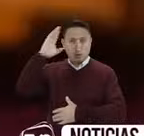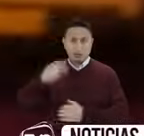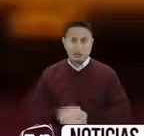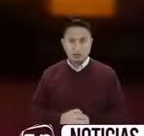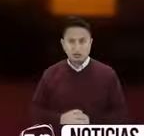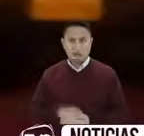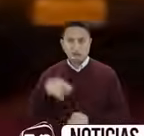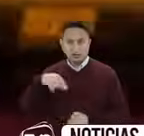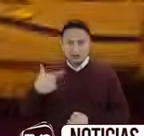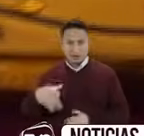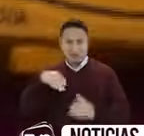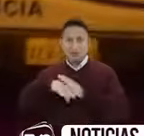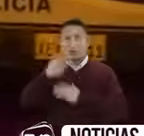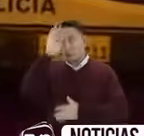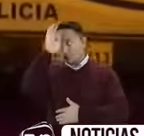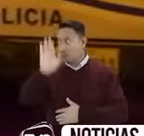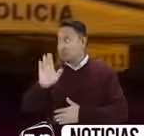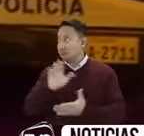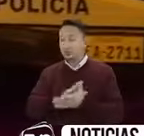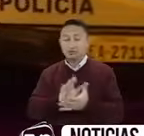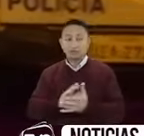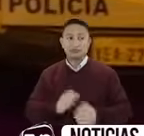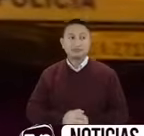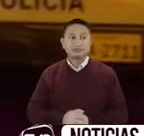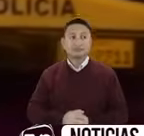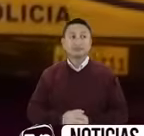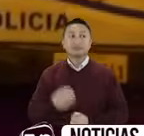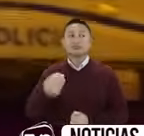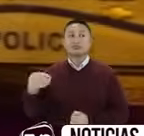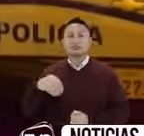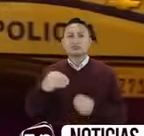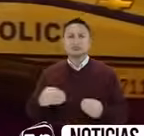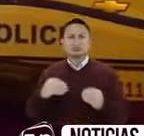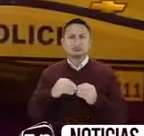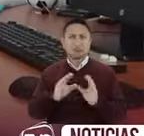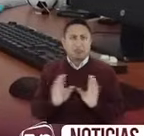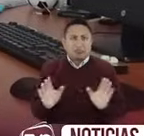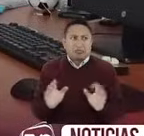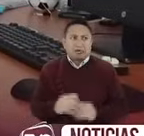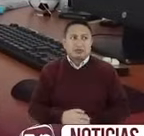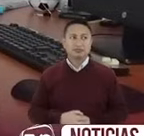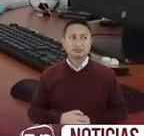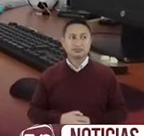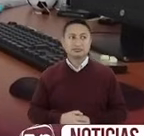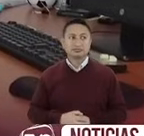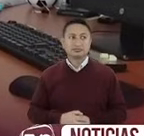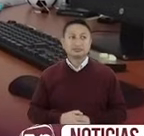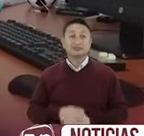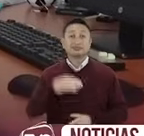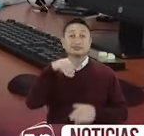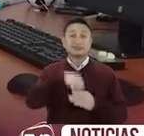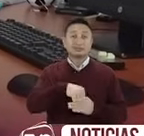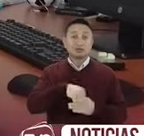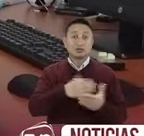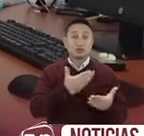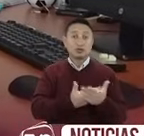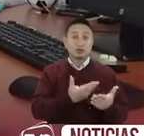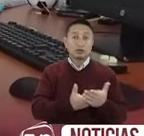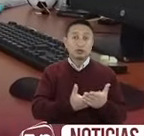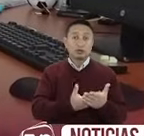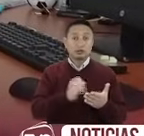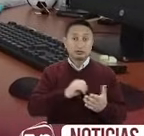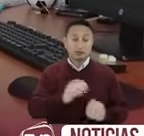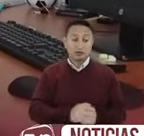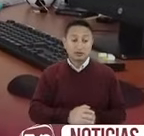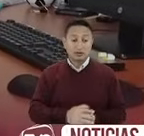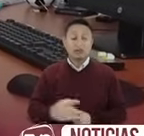en el hospital del IES. Del adolescente no se dio ninguna información. Se encontraron algunos indicios respectivos y han sido puestos a órdenes de la